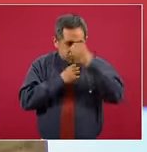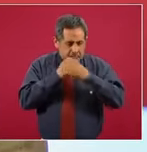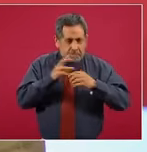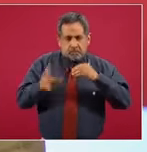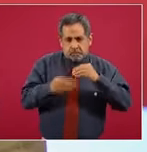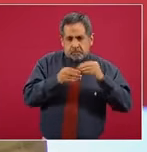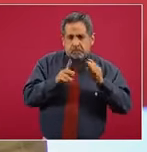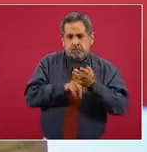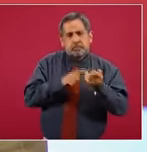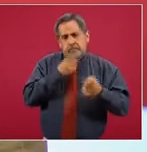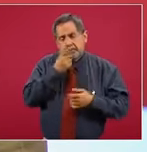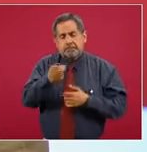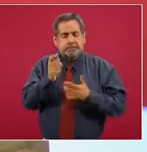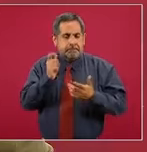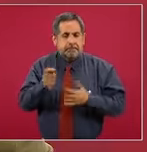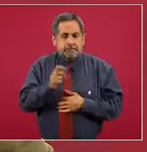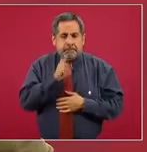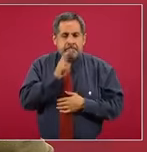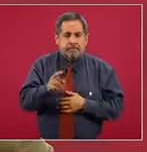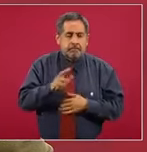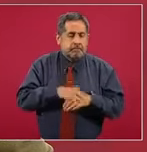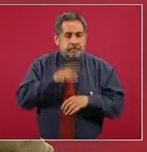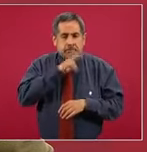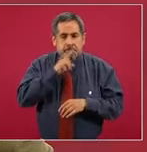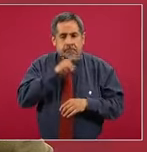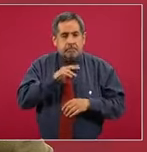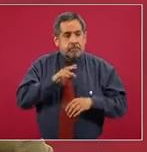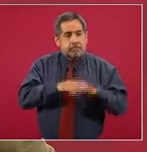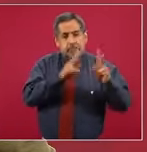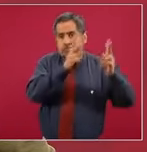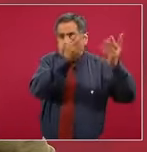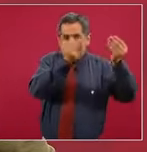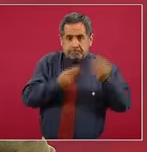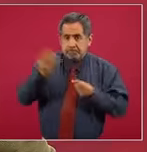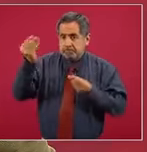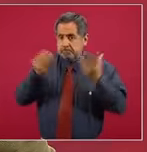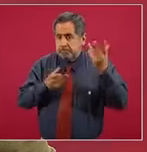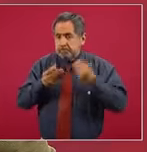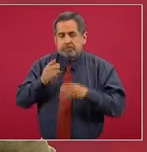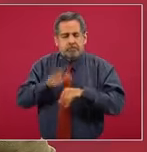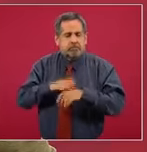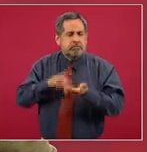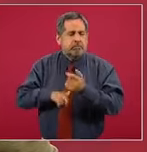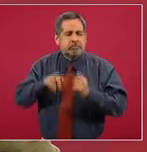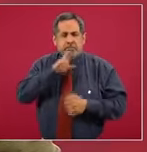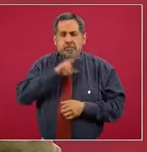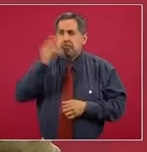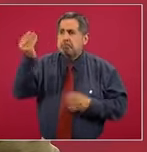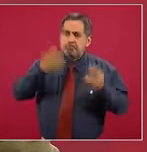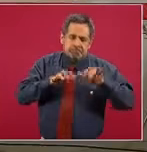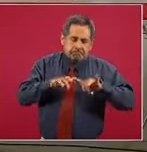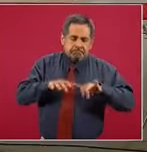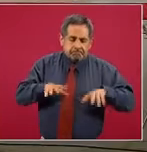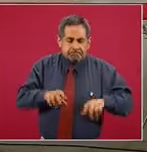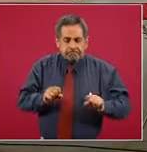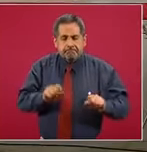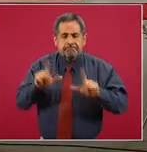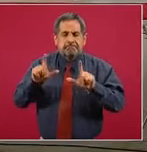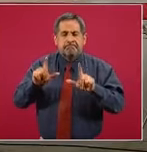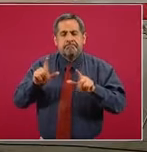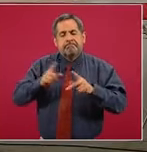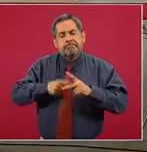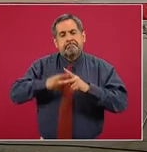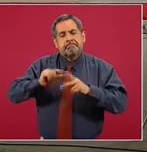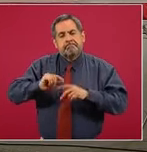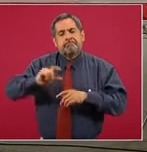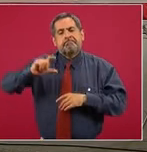que como ya lo hemos dicho, se reportan mucho más rápido porque el resultado es mucho más rápido, y por lo tanto hay